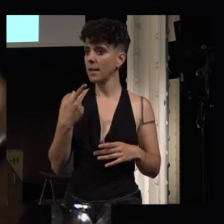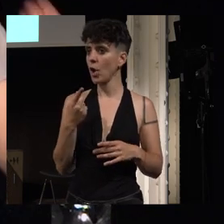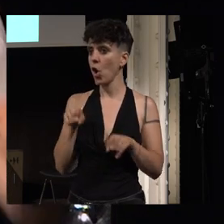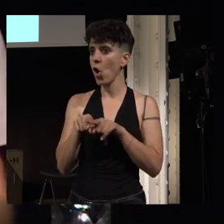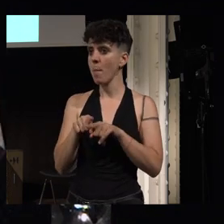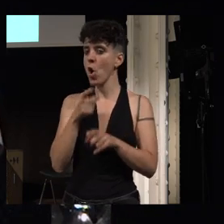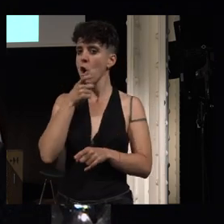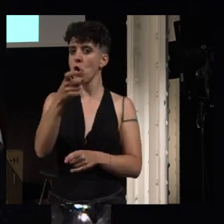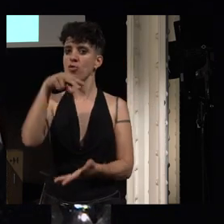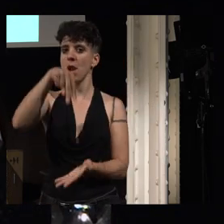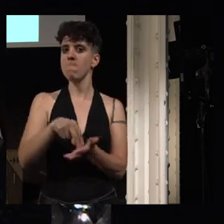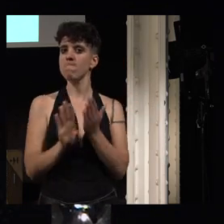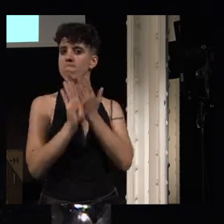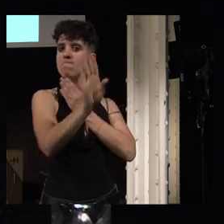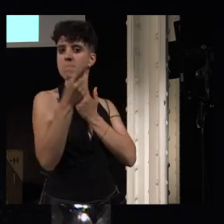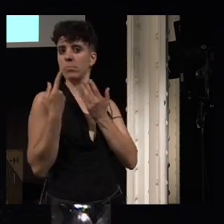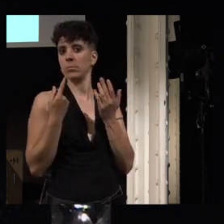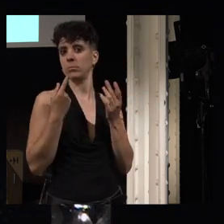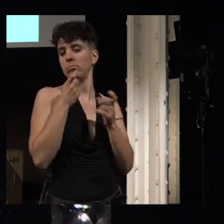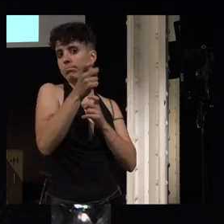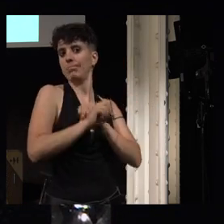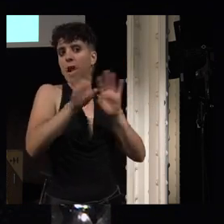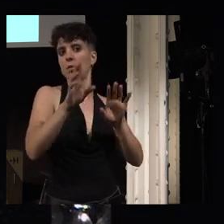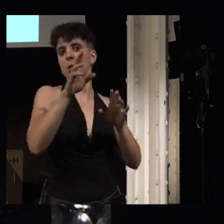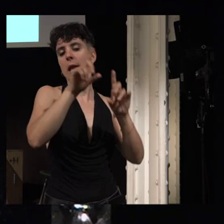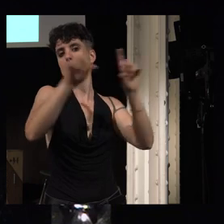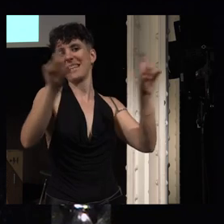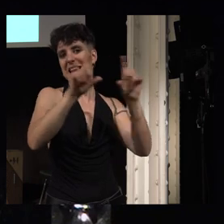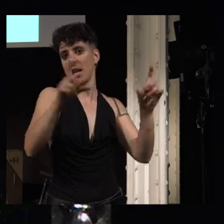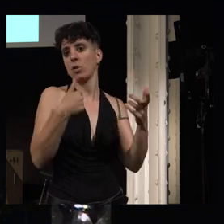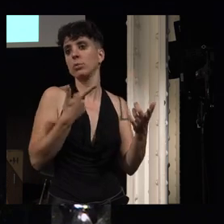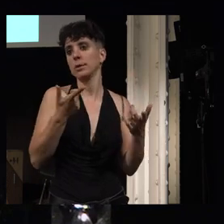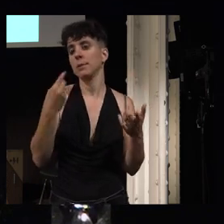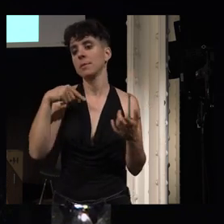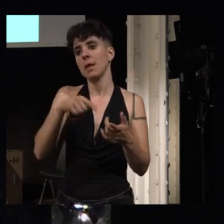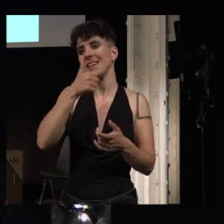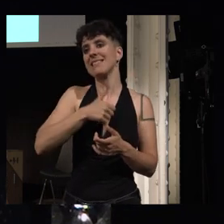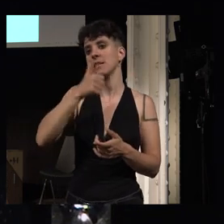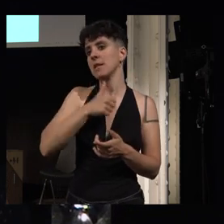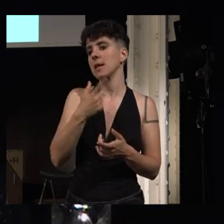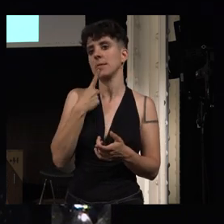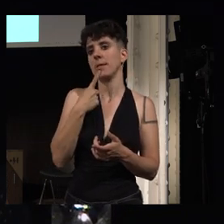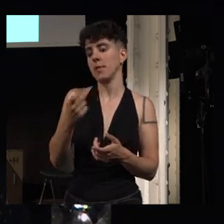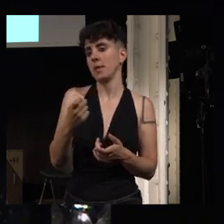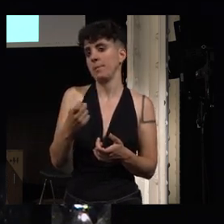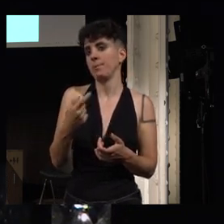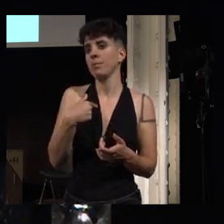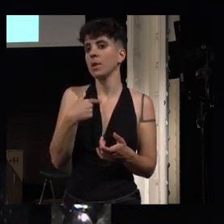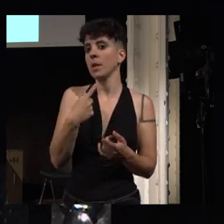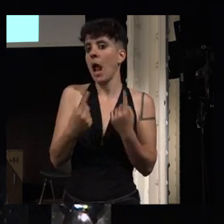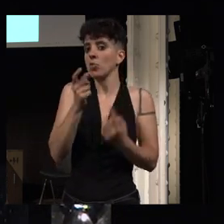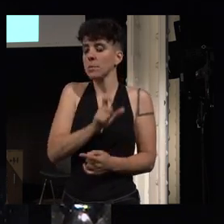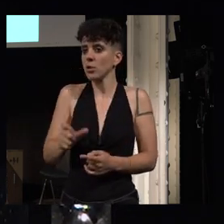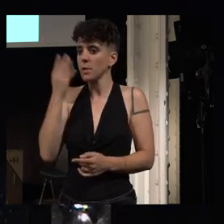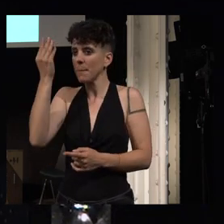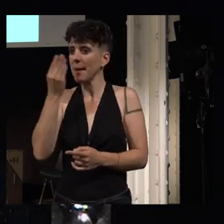Barcelona necesita resistencia en la calle. Y esa resistencia en estos momentos creo que le está costando. Entonces, más allá de que a alguna gente nos parezca que puede ser relevante o no